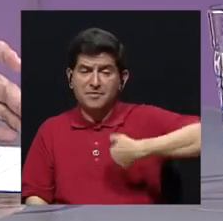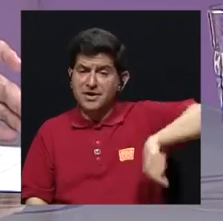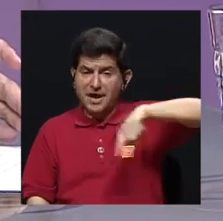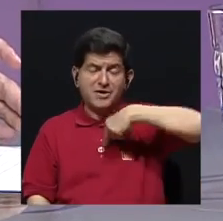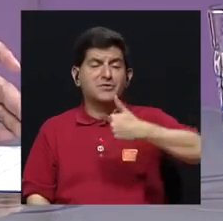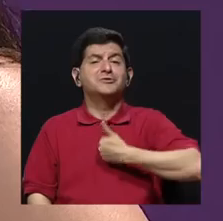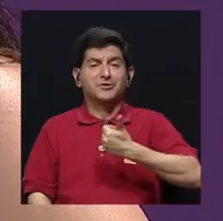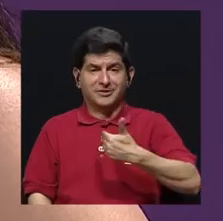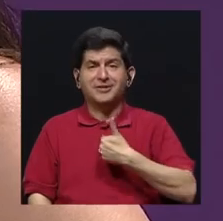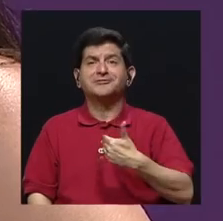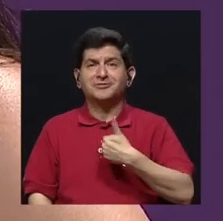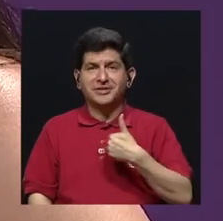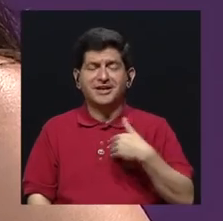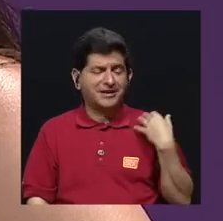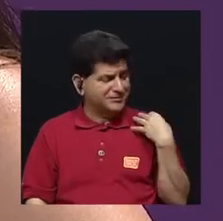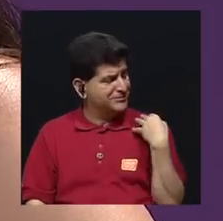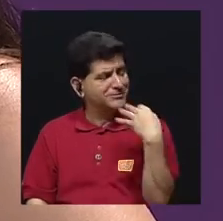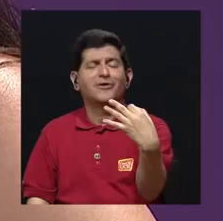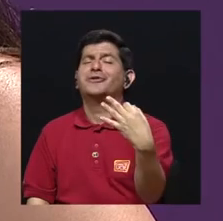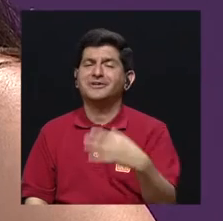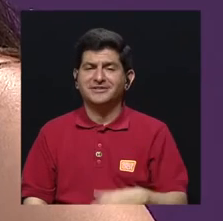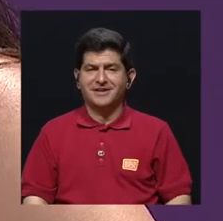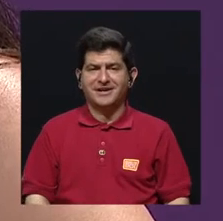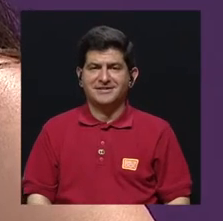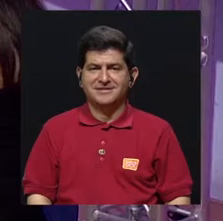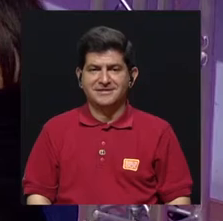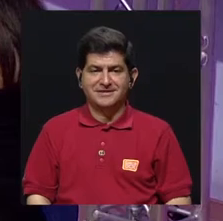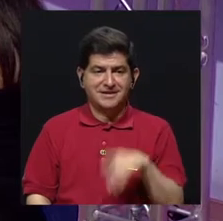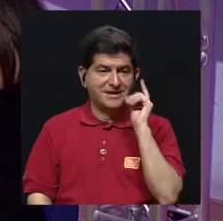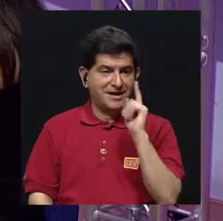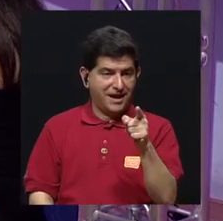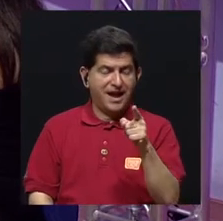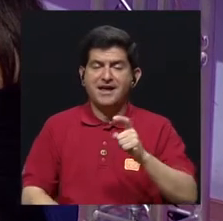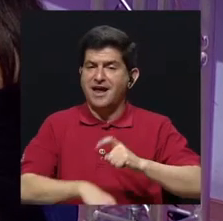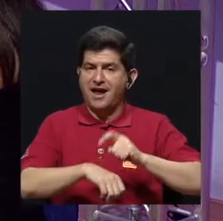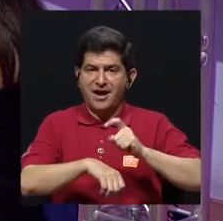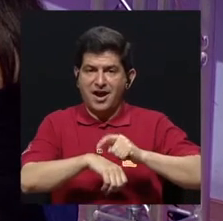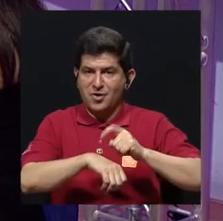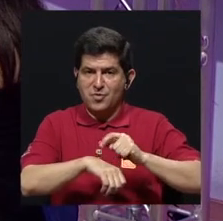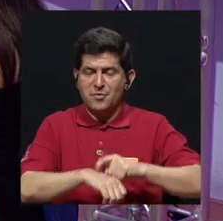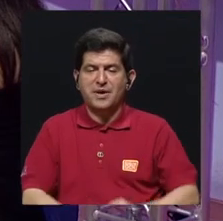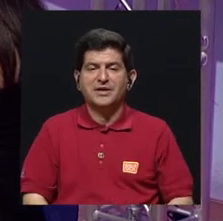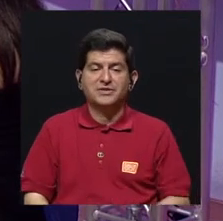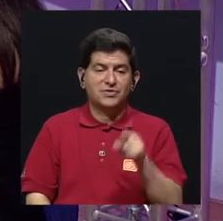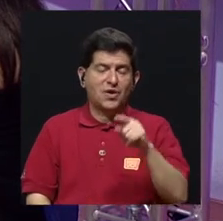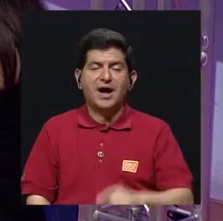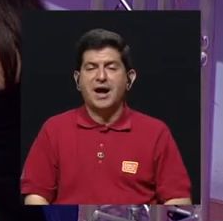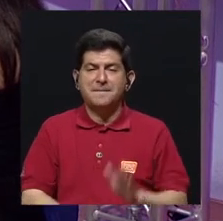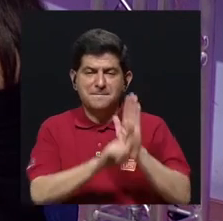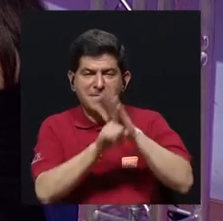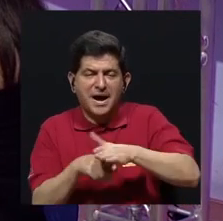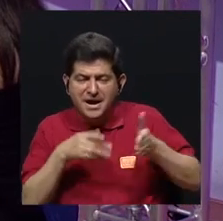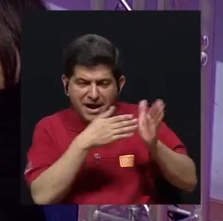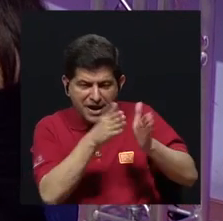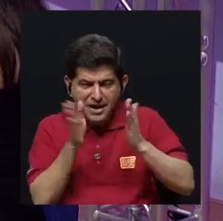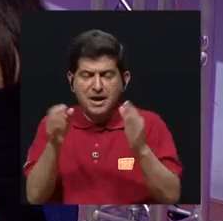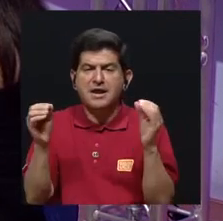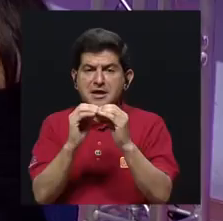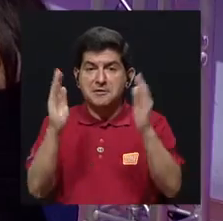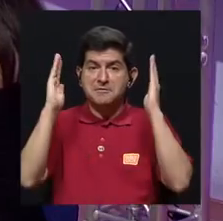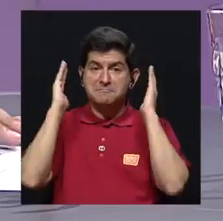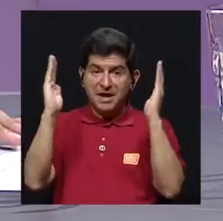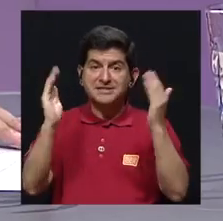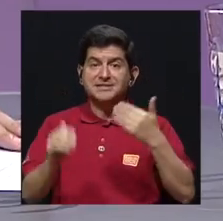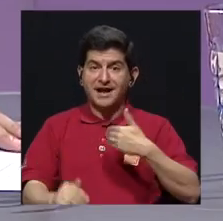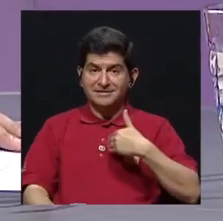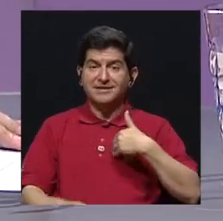nosotras, ¿verdad? Es algo cotidiano. Y ella nos llamó en ese momento para el acoso callejero y esa ha sido una de las más grandes caminatas que